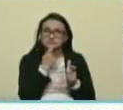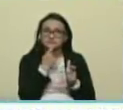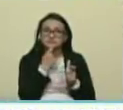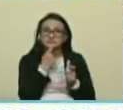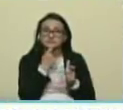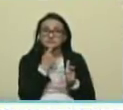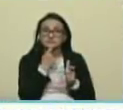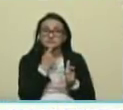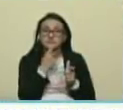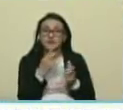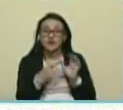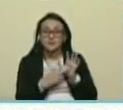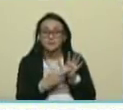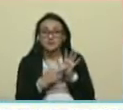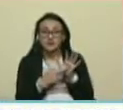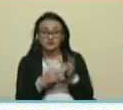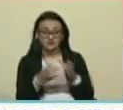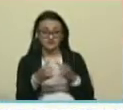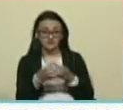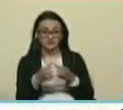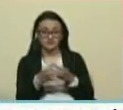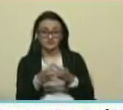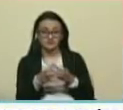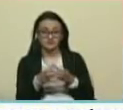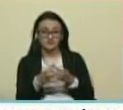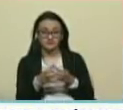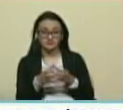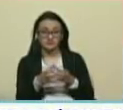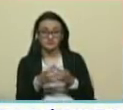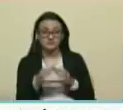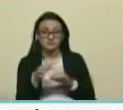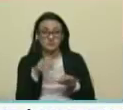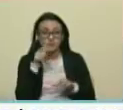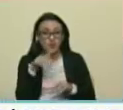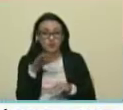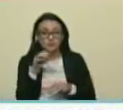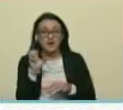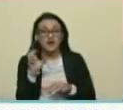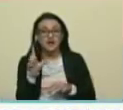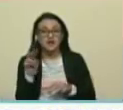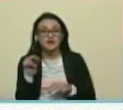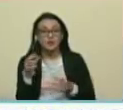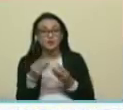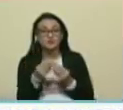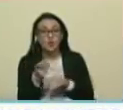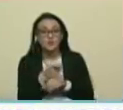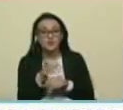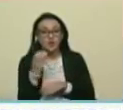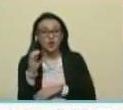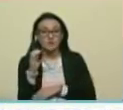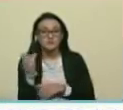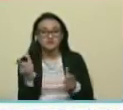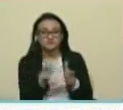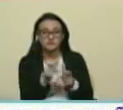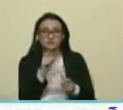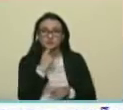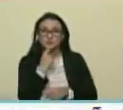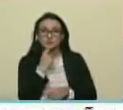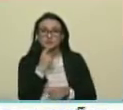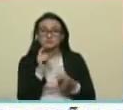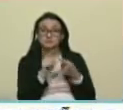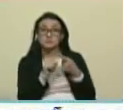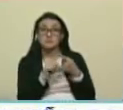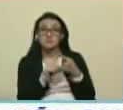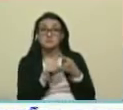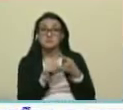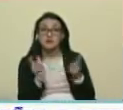entre representantes de la FARC, Ejército del Pueblo, y del ELN con el gobierno de Colombia. La primera